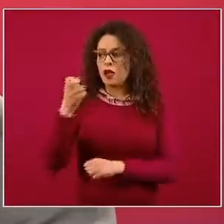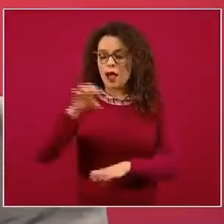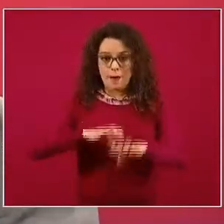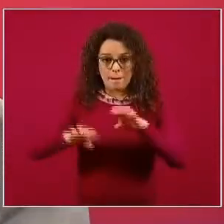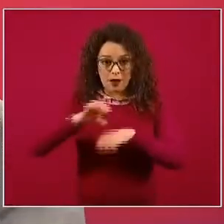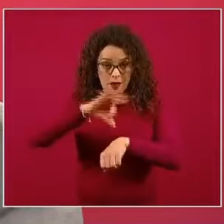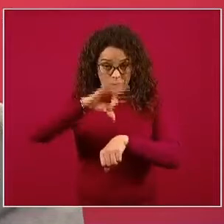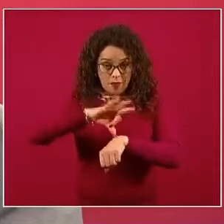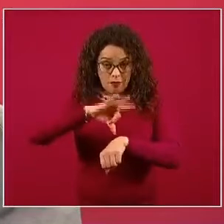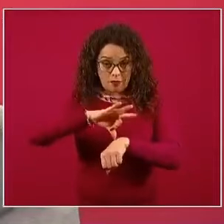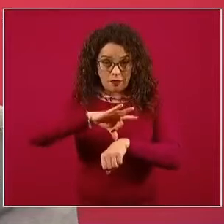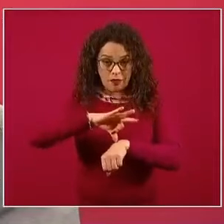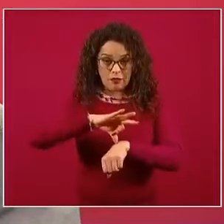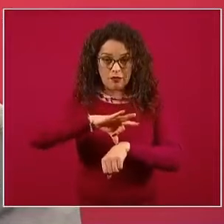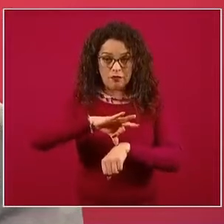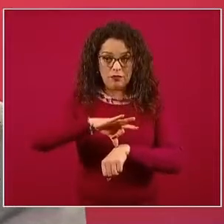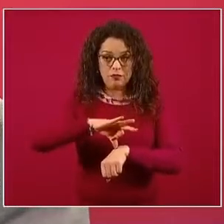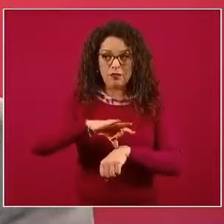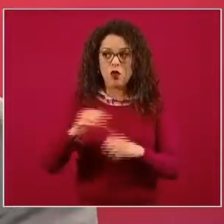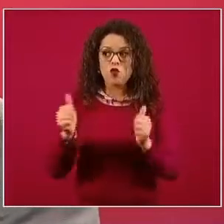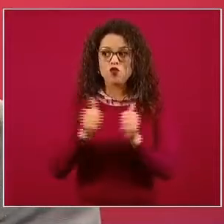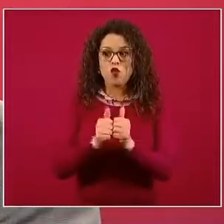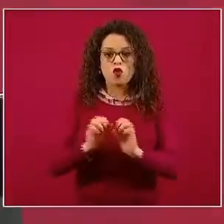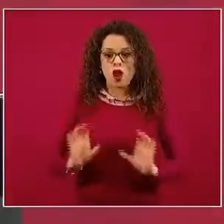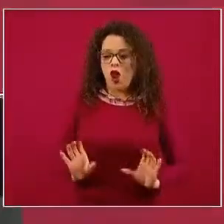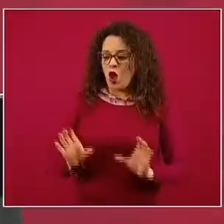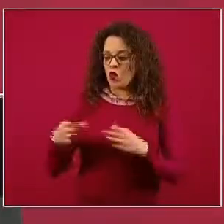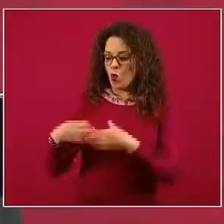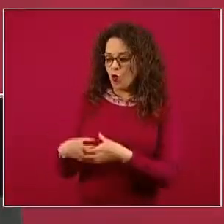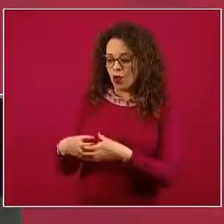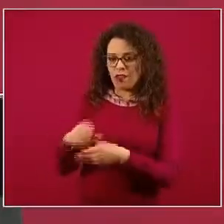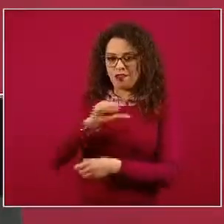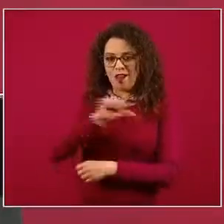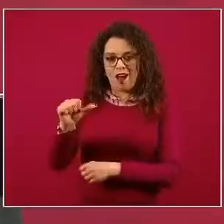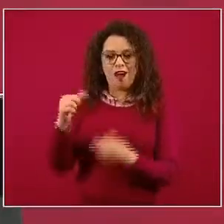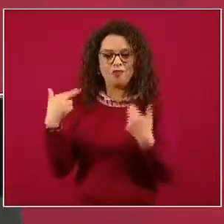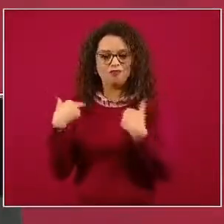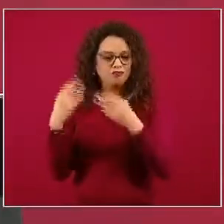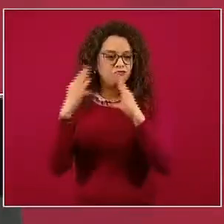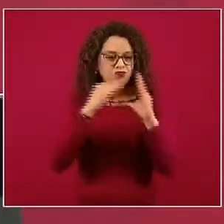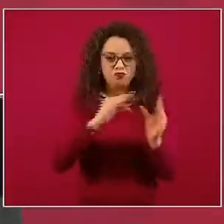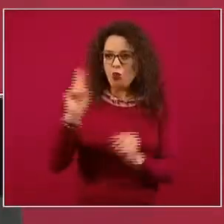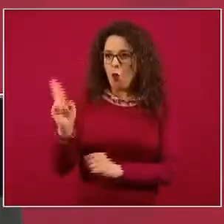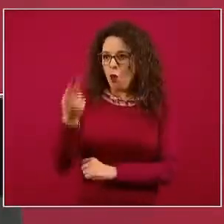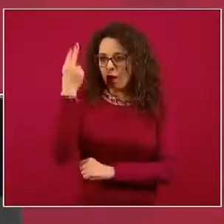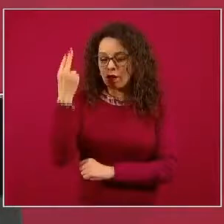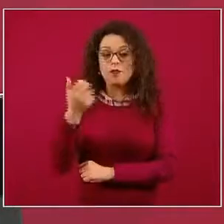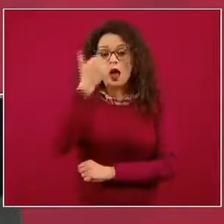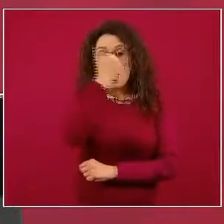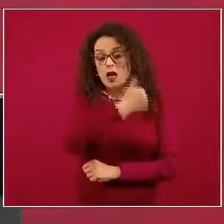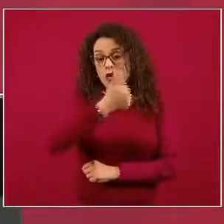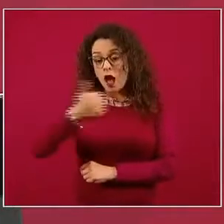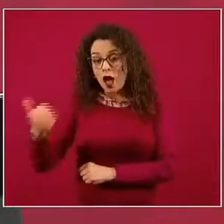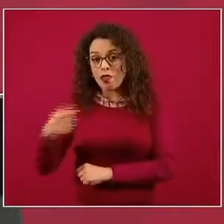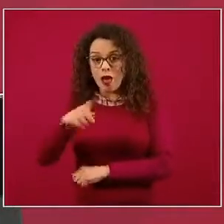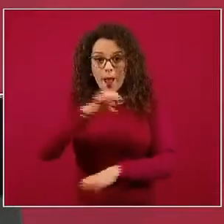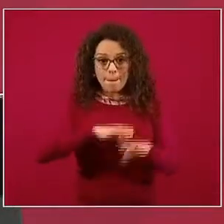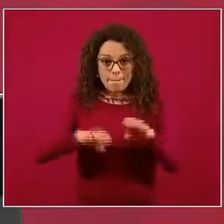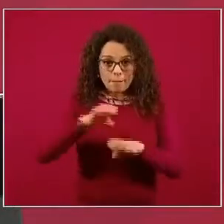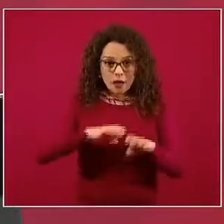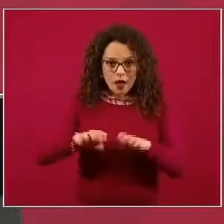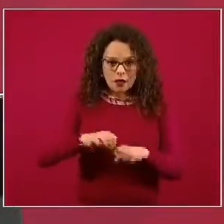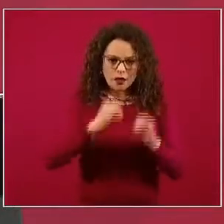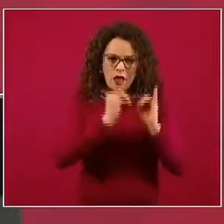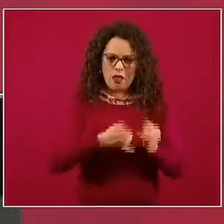farmacéuticas con las comunidades académicas es que de manera independiente cada compañía se acercaba